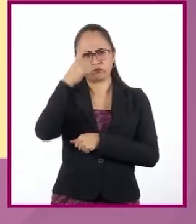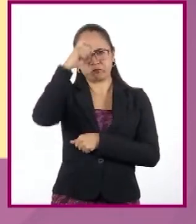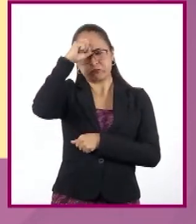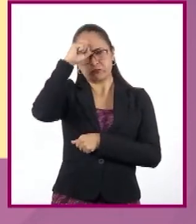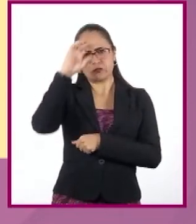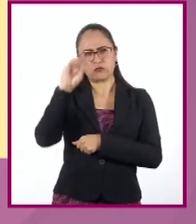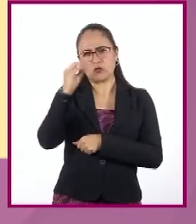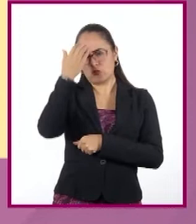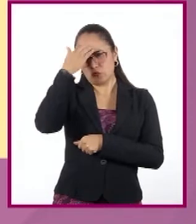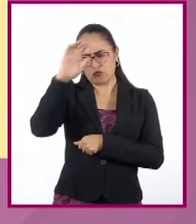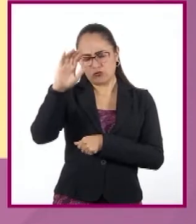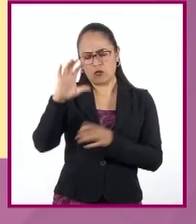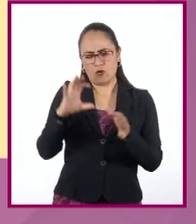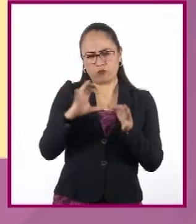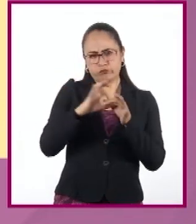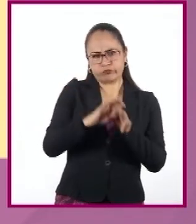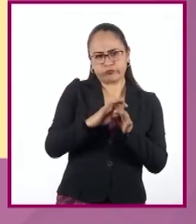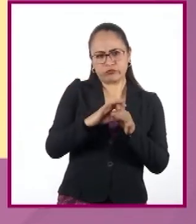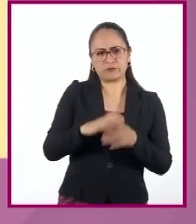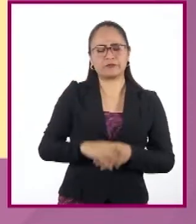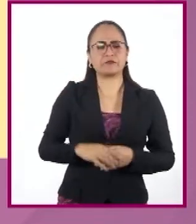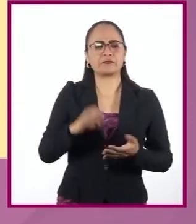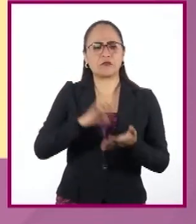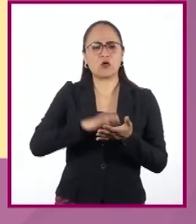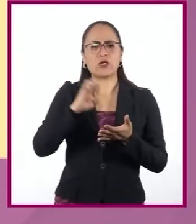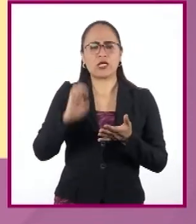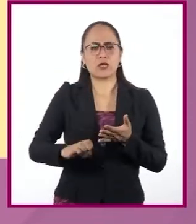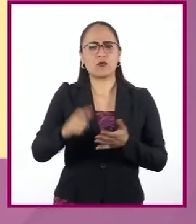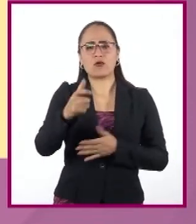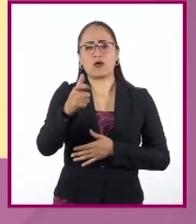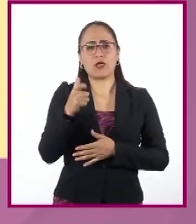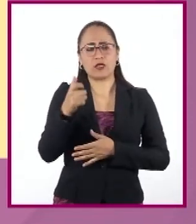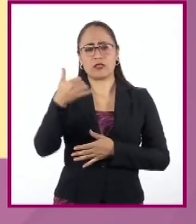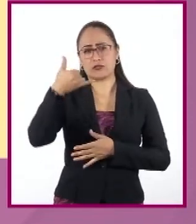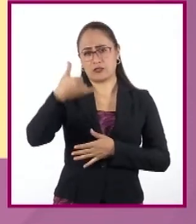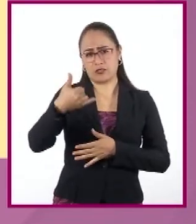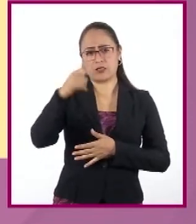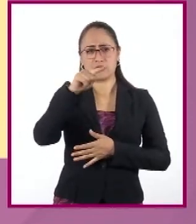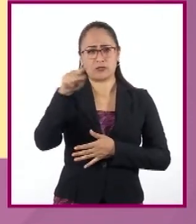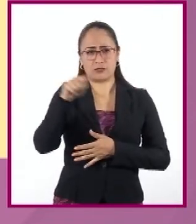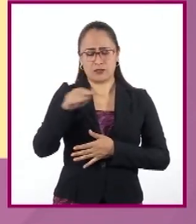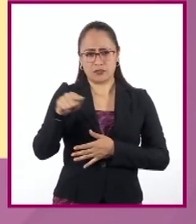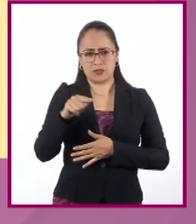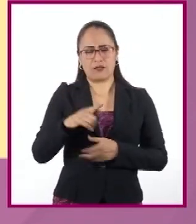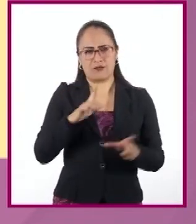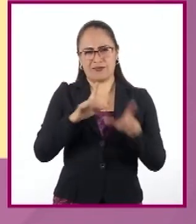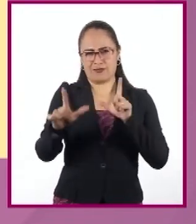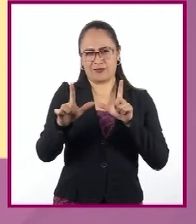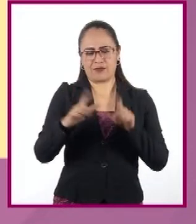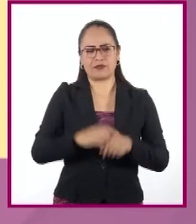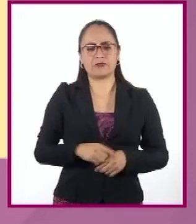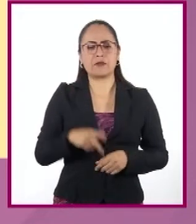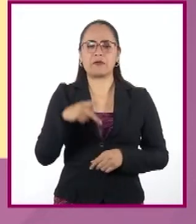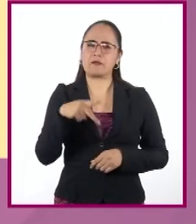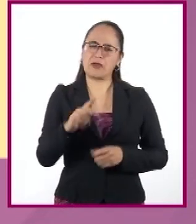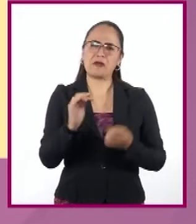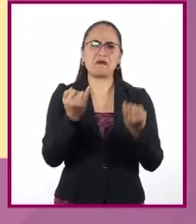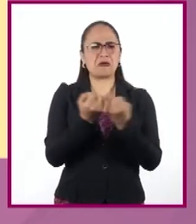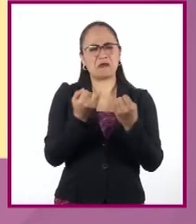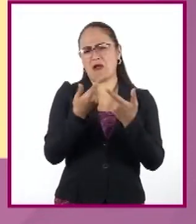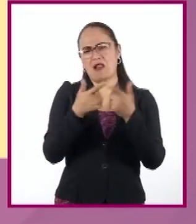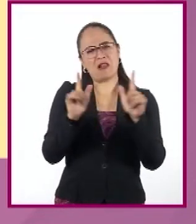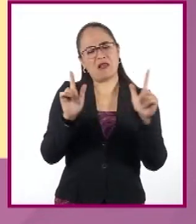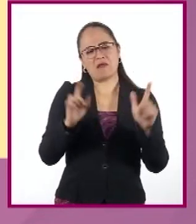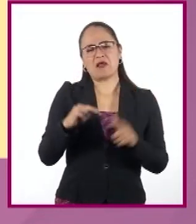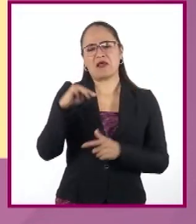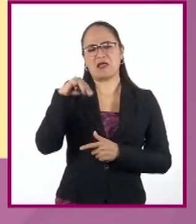dependen de otro. Por ejemplo, X, Y, Z. pero también pueden utilizarse cualquier otra letra del